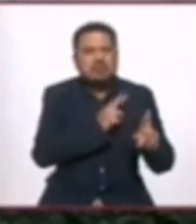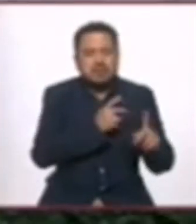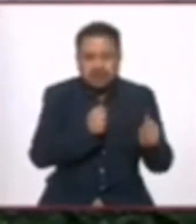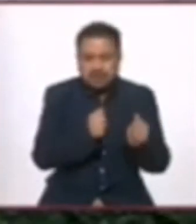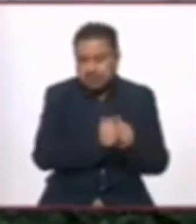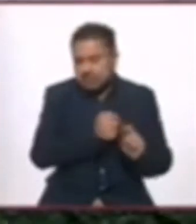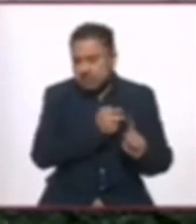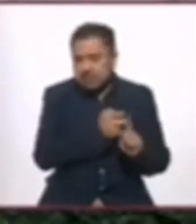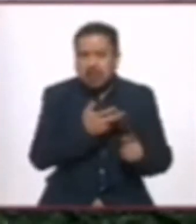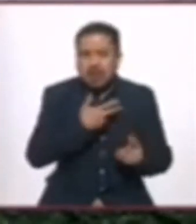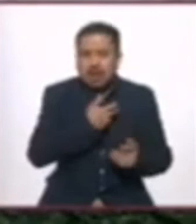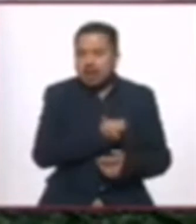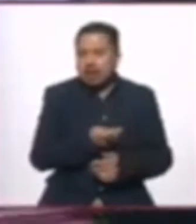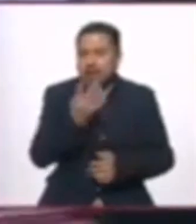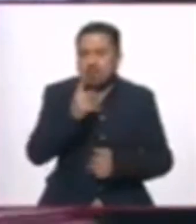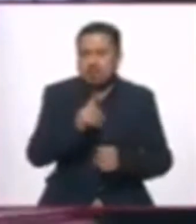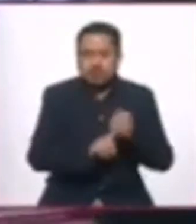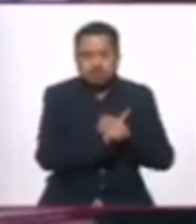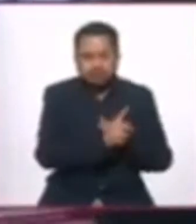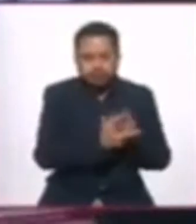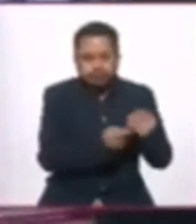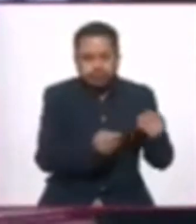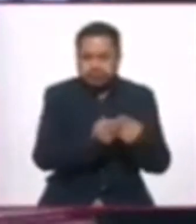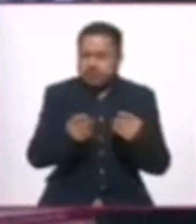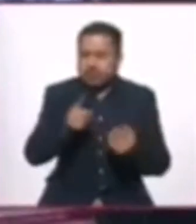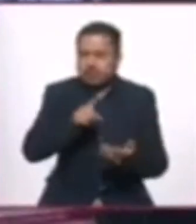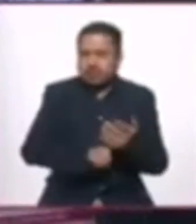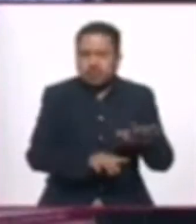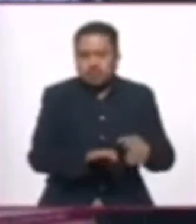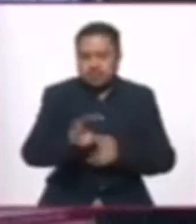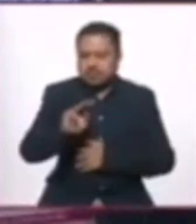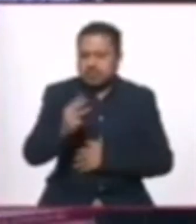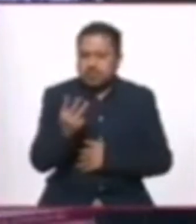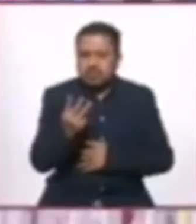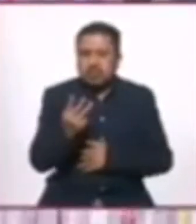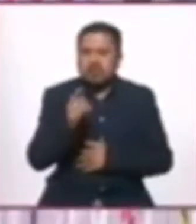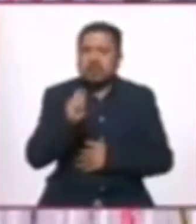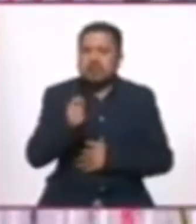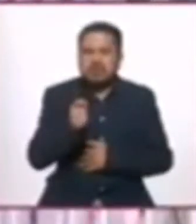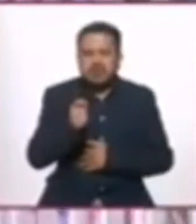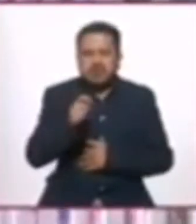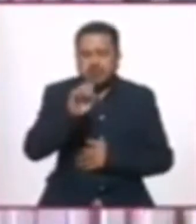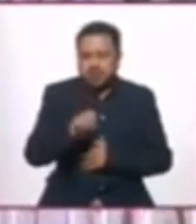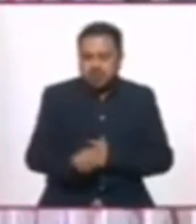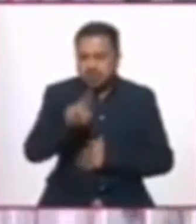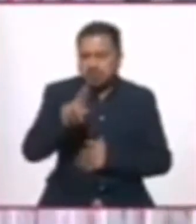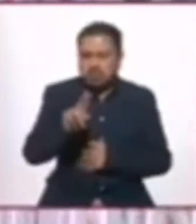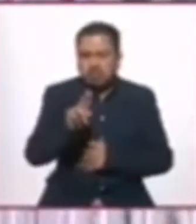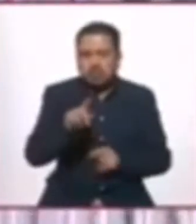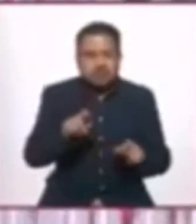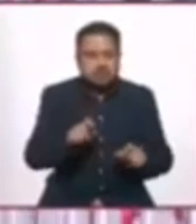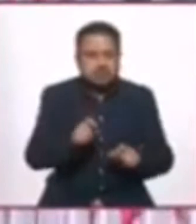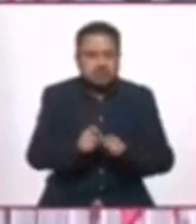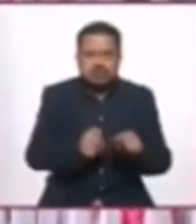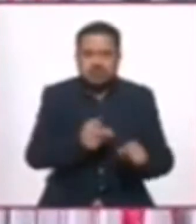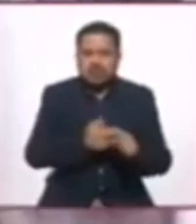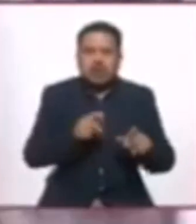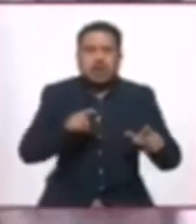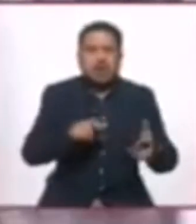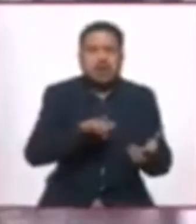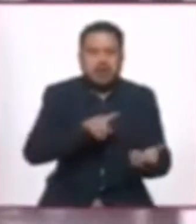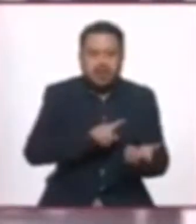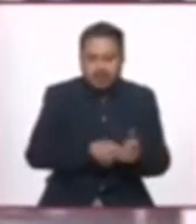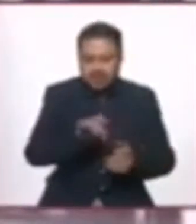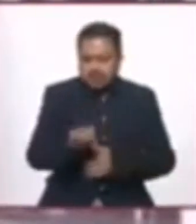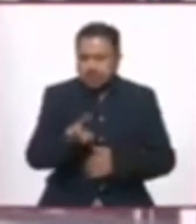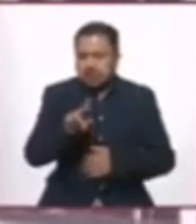de eso, pero hay 4 resoluciones de 1993 de Naciones Unidas, de Seguridad, Consejo de